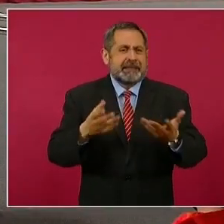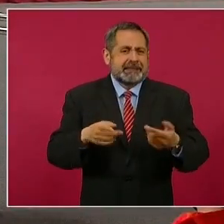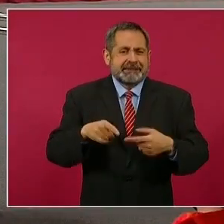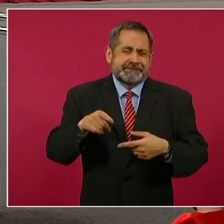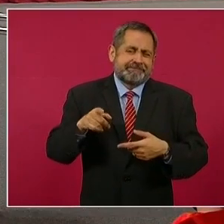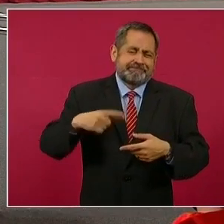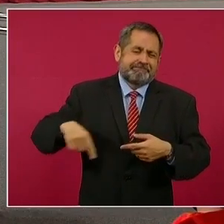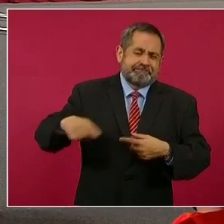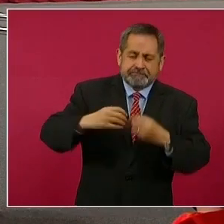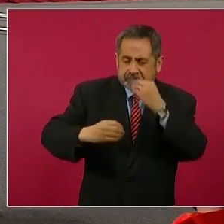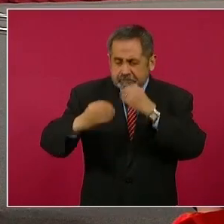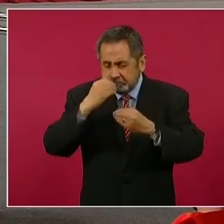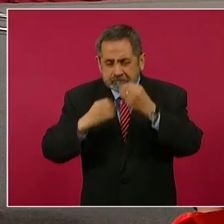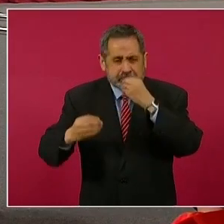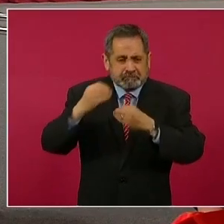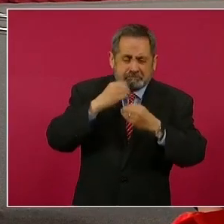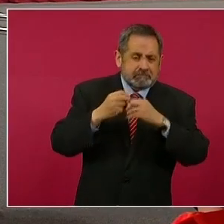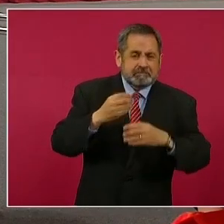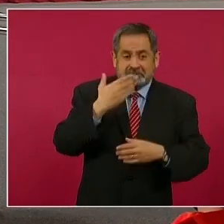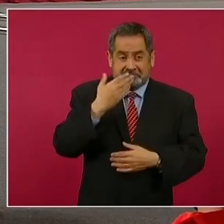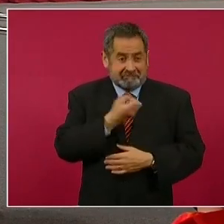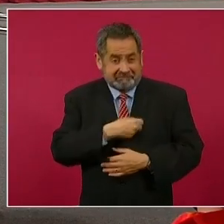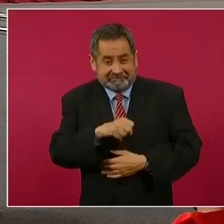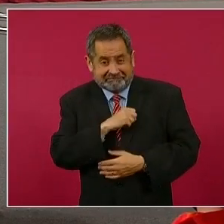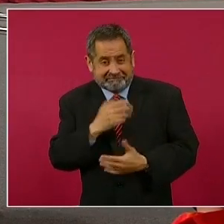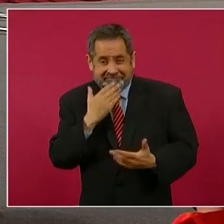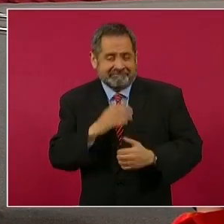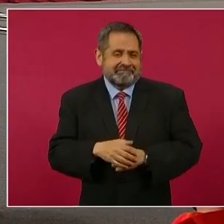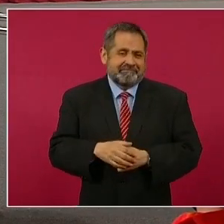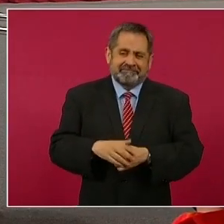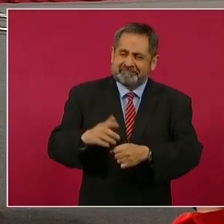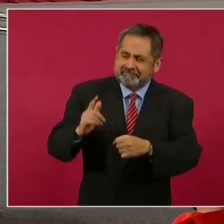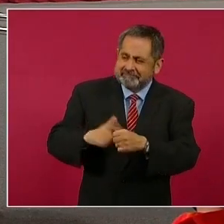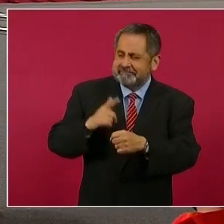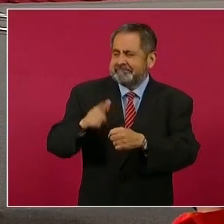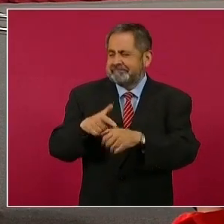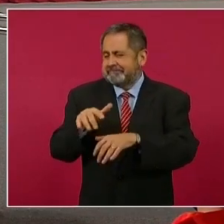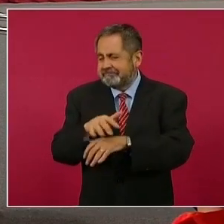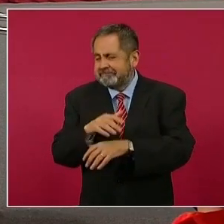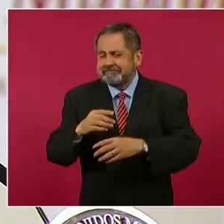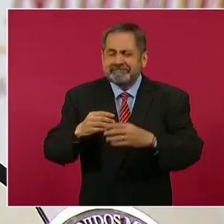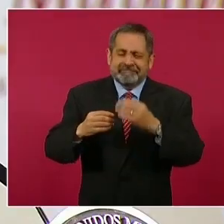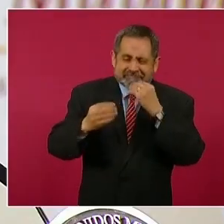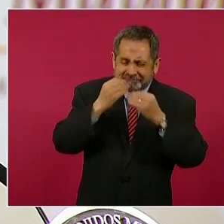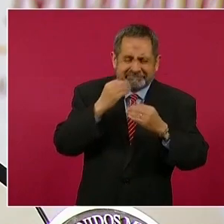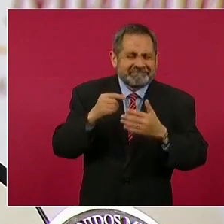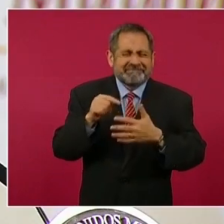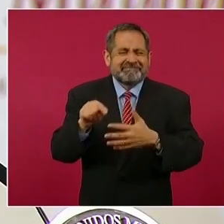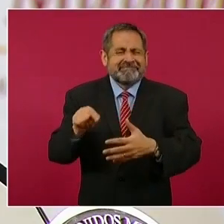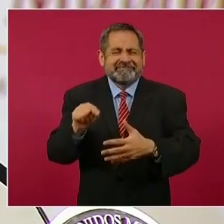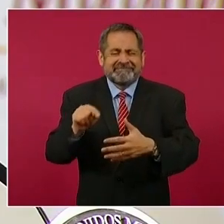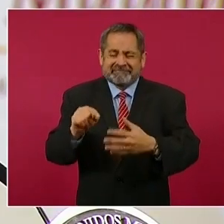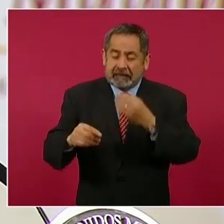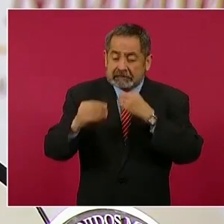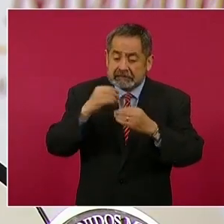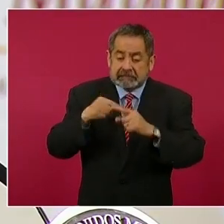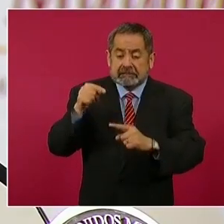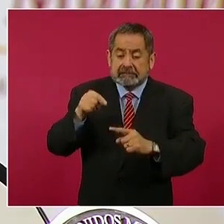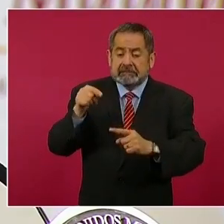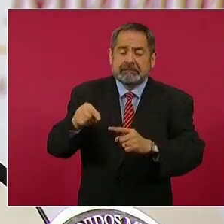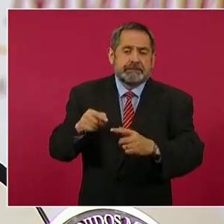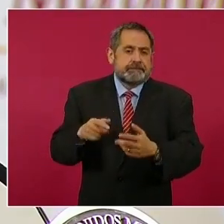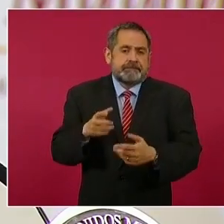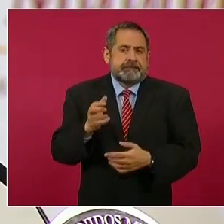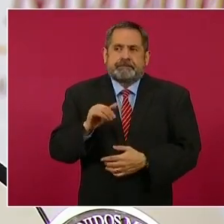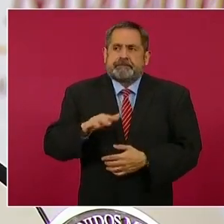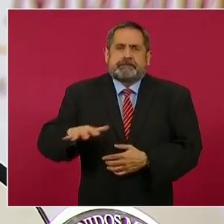alimentación poco saludable, la comida chatarra, las bebidas chatarra, que han sido el elemento preponderante del